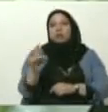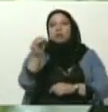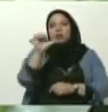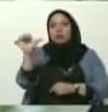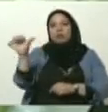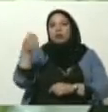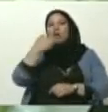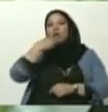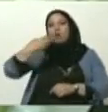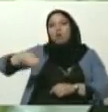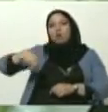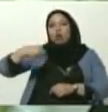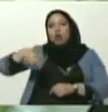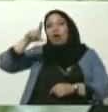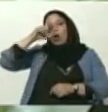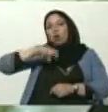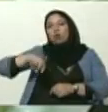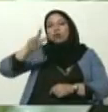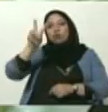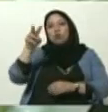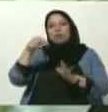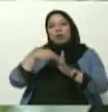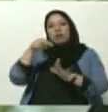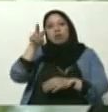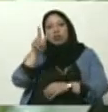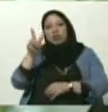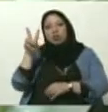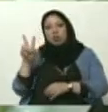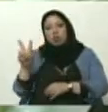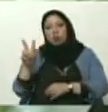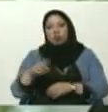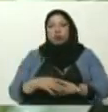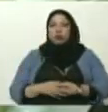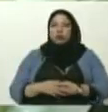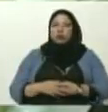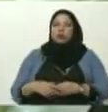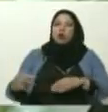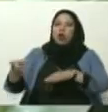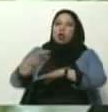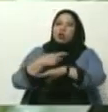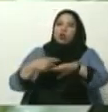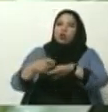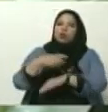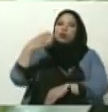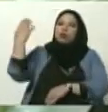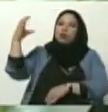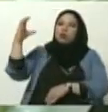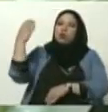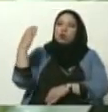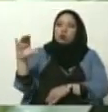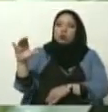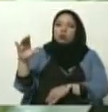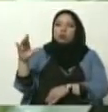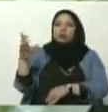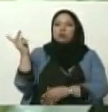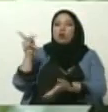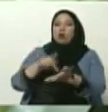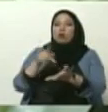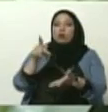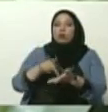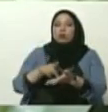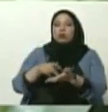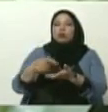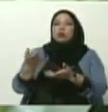de noviembre del año 2022. Para el Gobierno de Colombia y el ELN, la participación